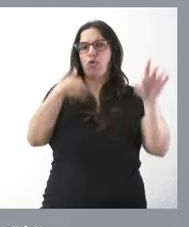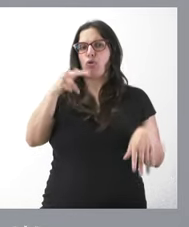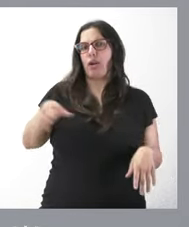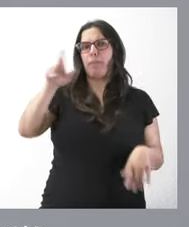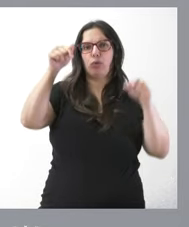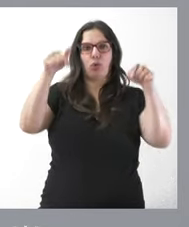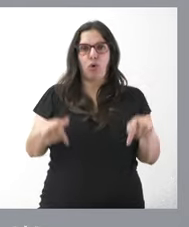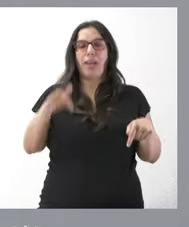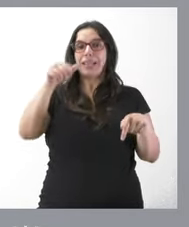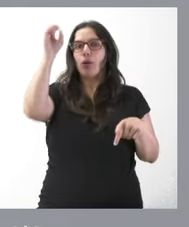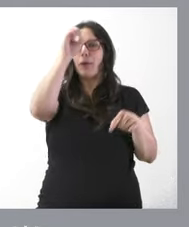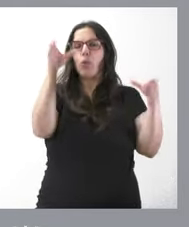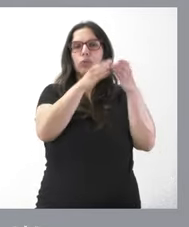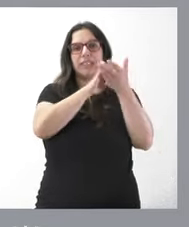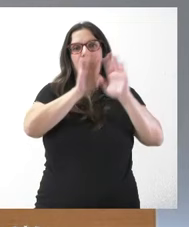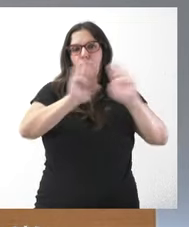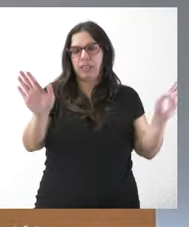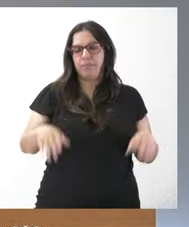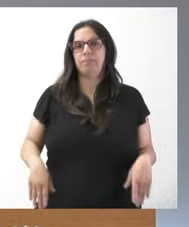día de hoy esta es la posición de la junta de Castilla y León